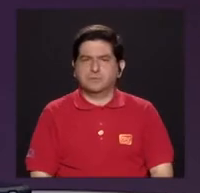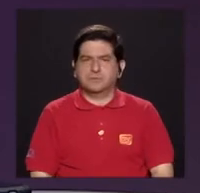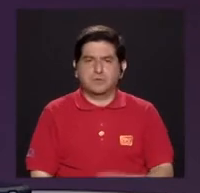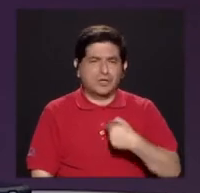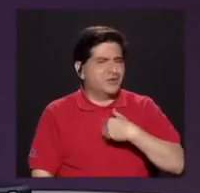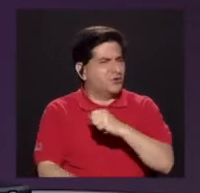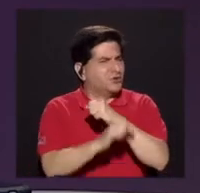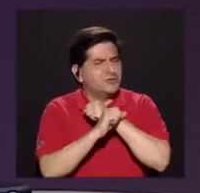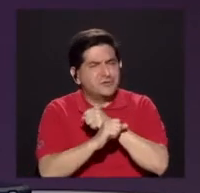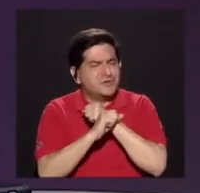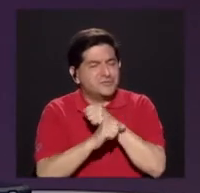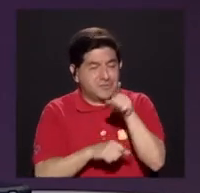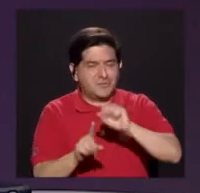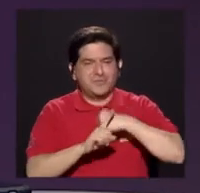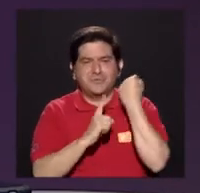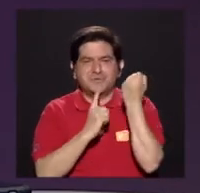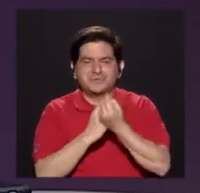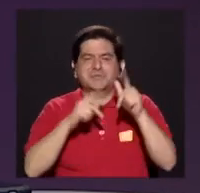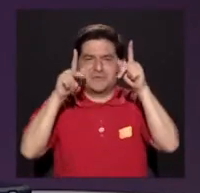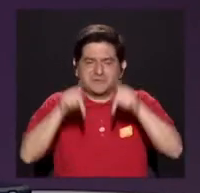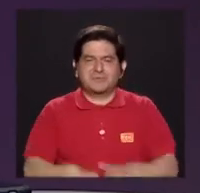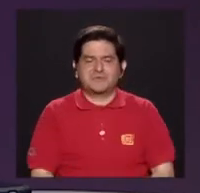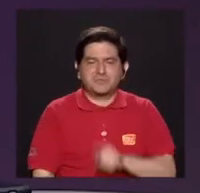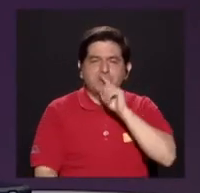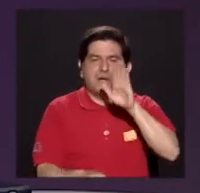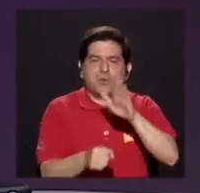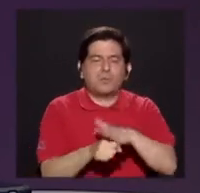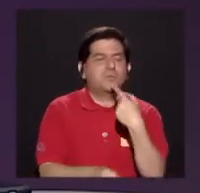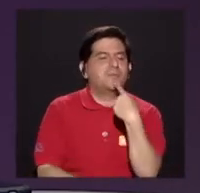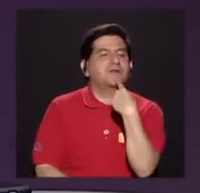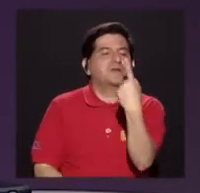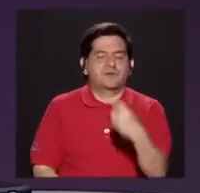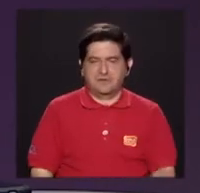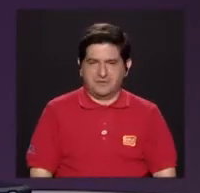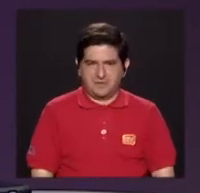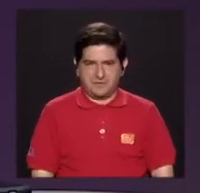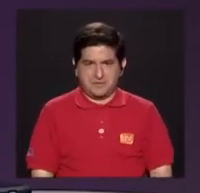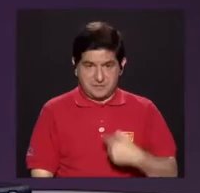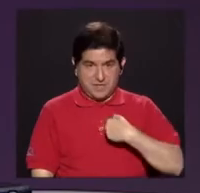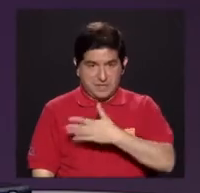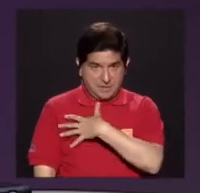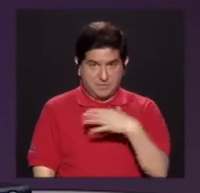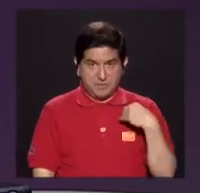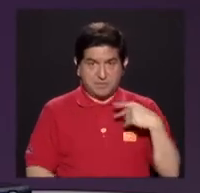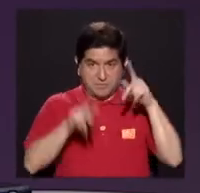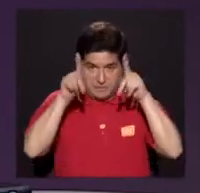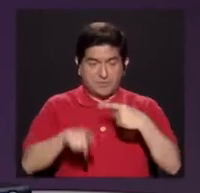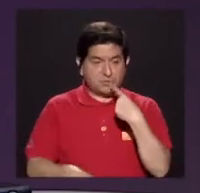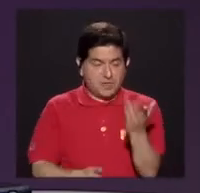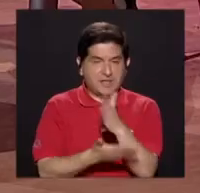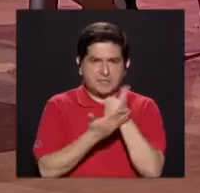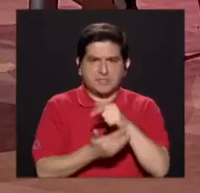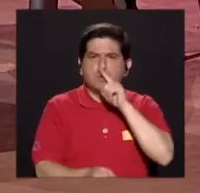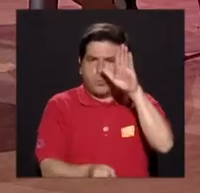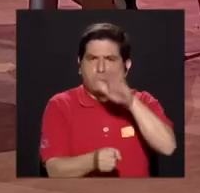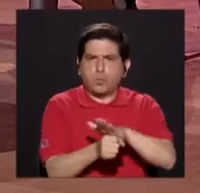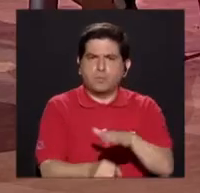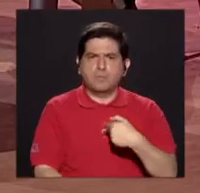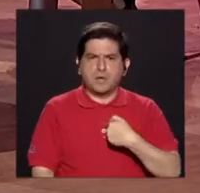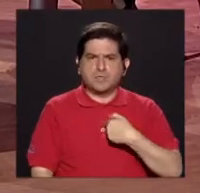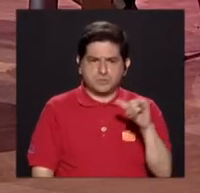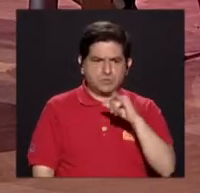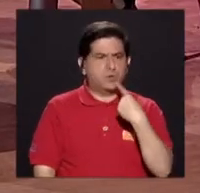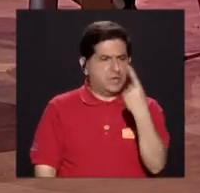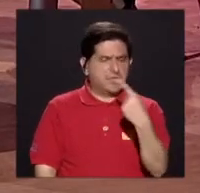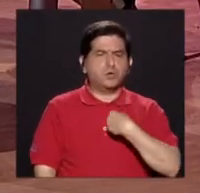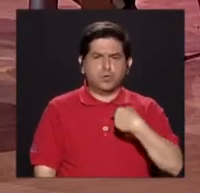estoy tan segura que alguien en esas condiciones me dé su palabra y la cumpla. Y a mí me gusta que si me dan la palabra, me la cumplan. Porque si yo la voy a dar, yo